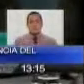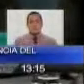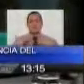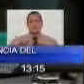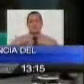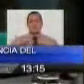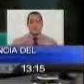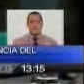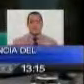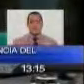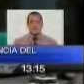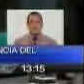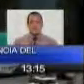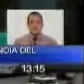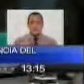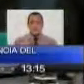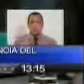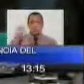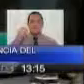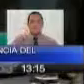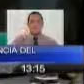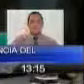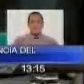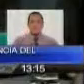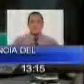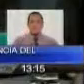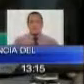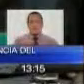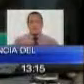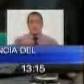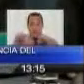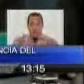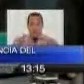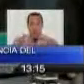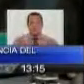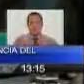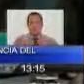afectar los derechos de quienes están en esas reuniones.